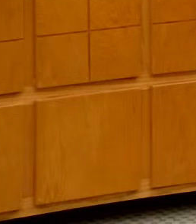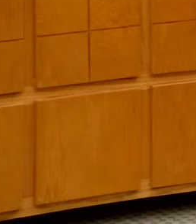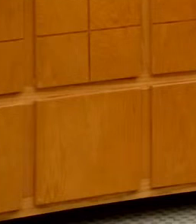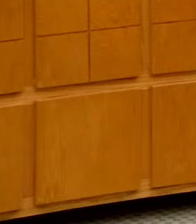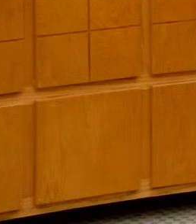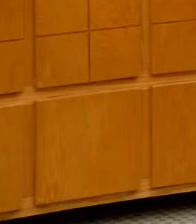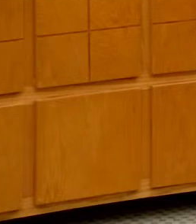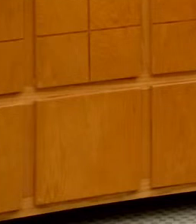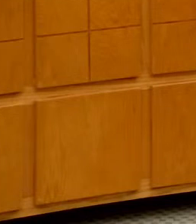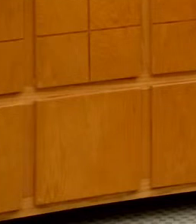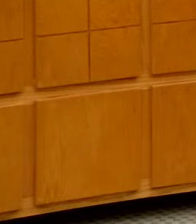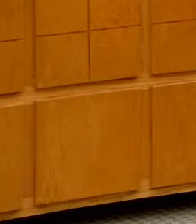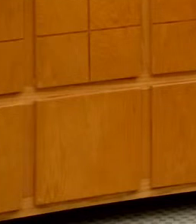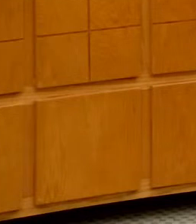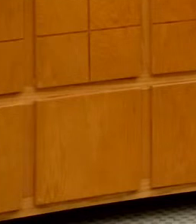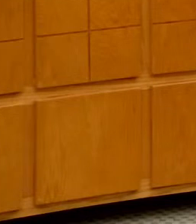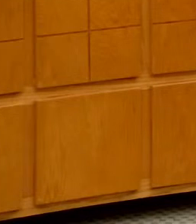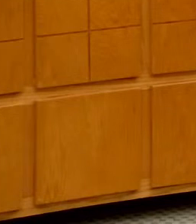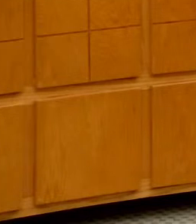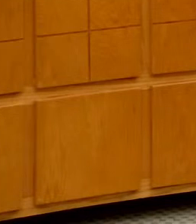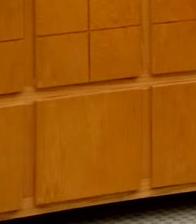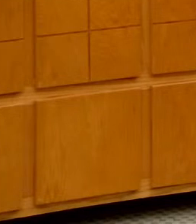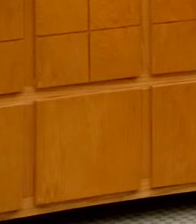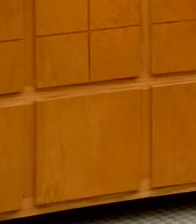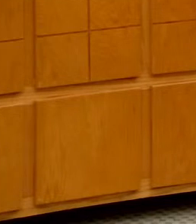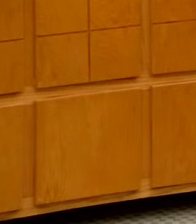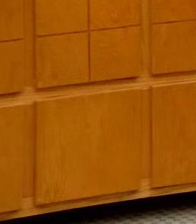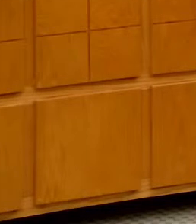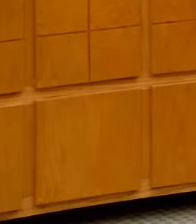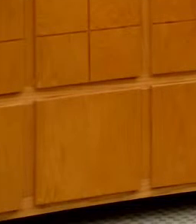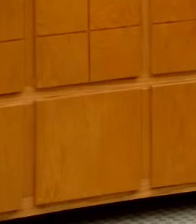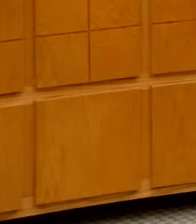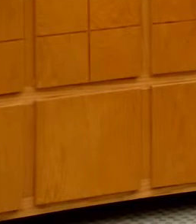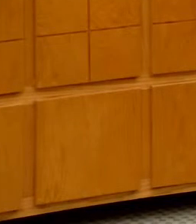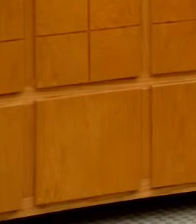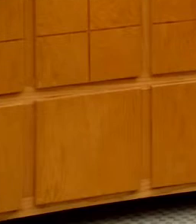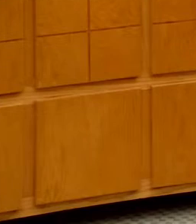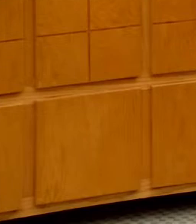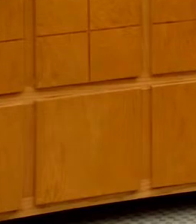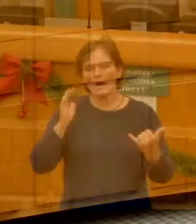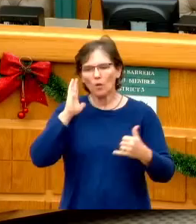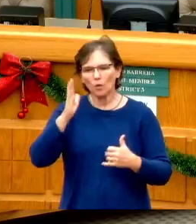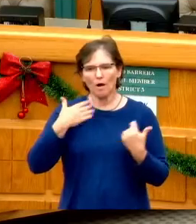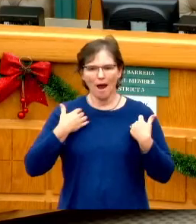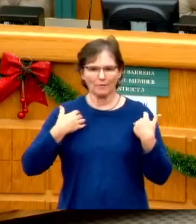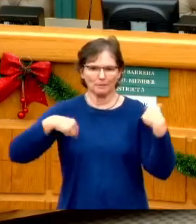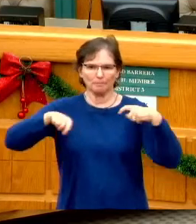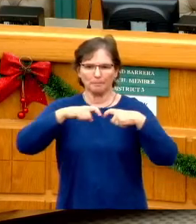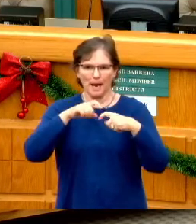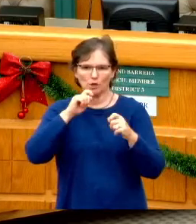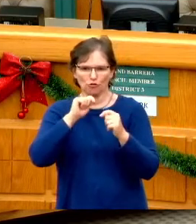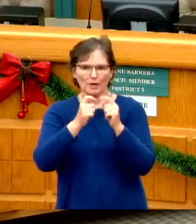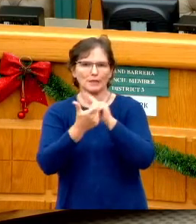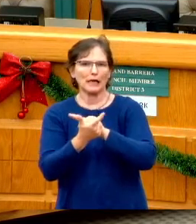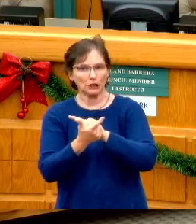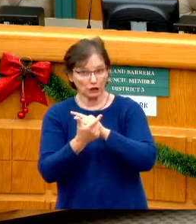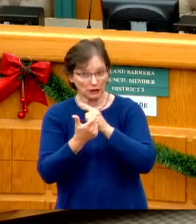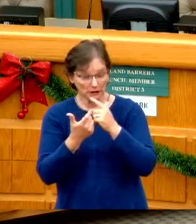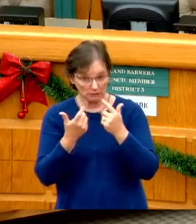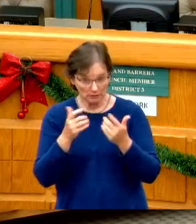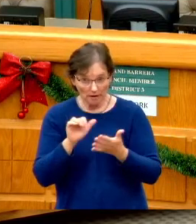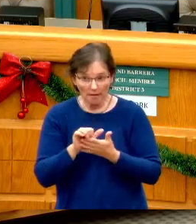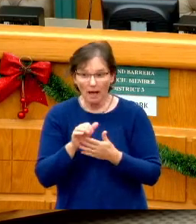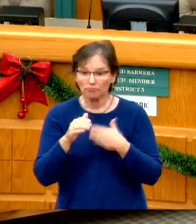then field some questions from Facebook Live. El área de la costa reporta a la fecha 28.661